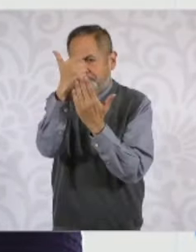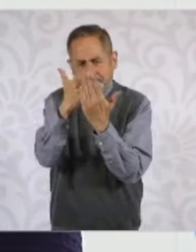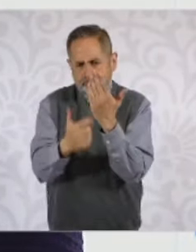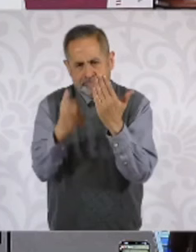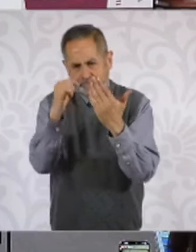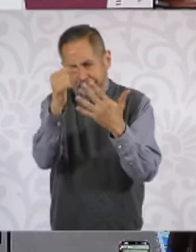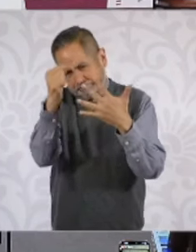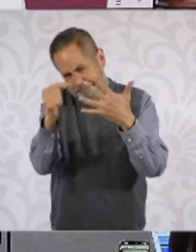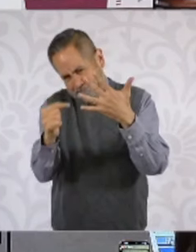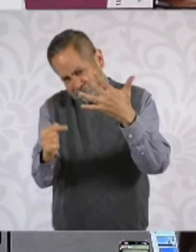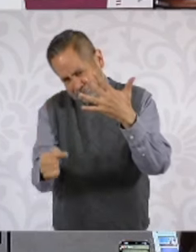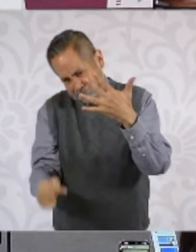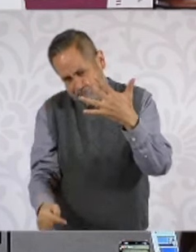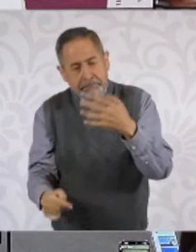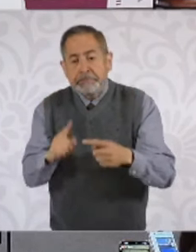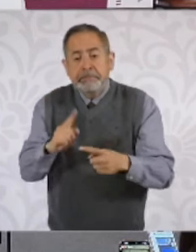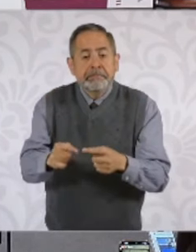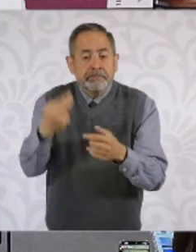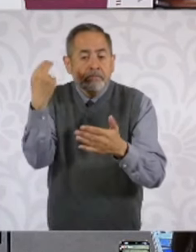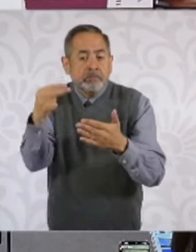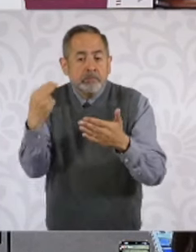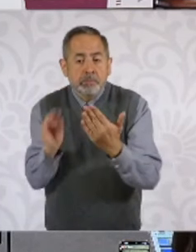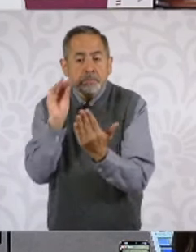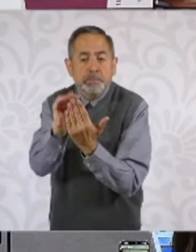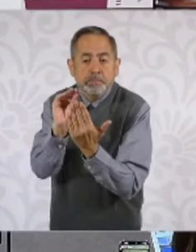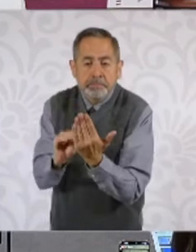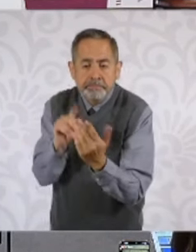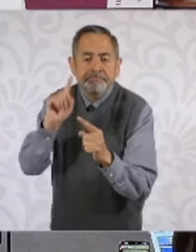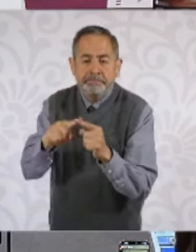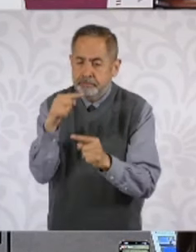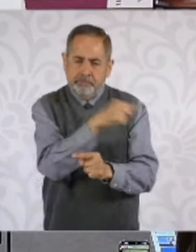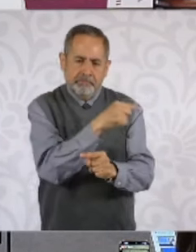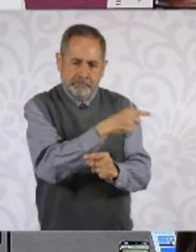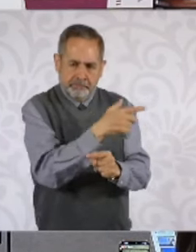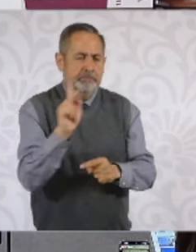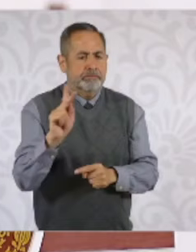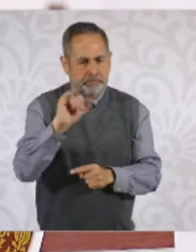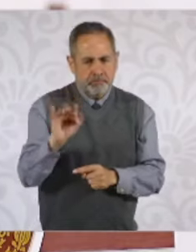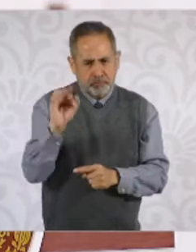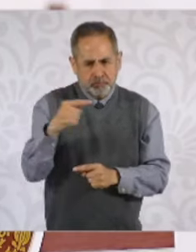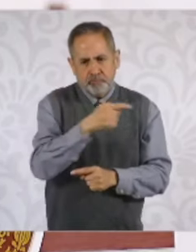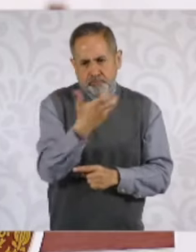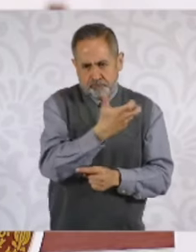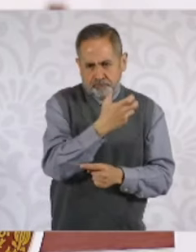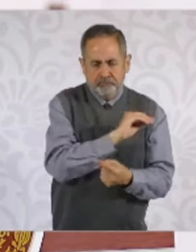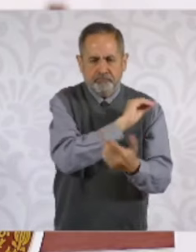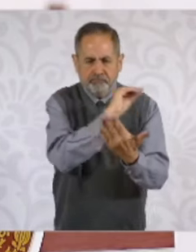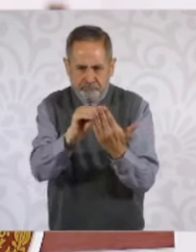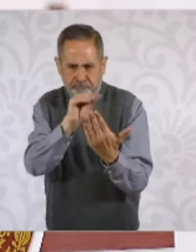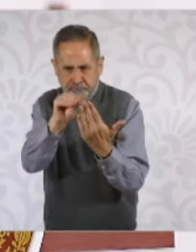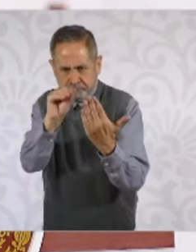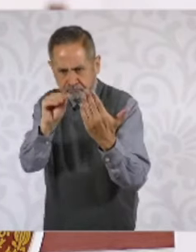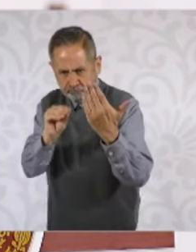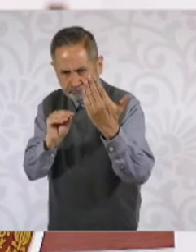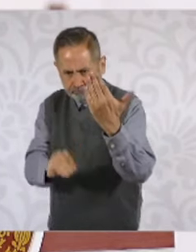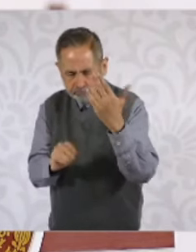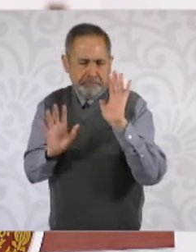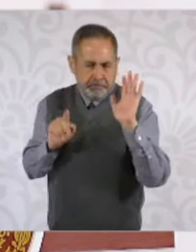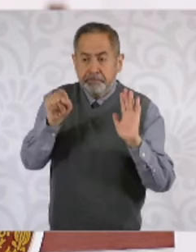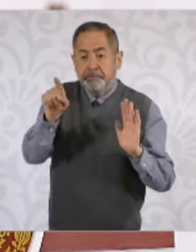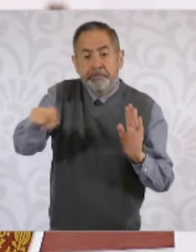asignado por el propio Poder Judicial. Otro paso es que del total